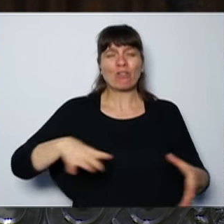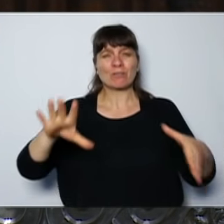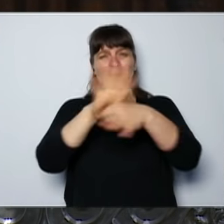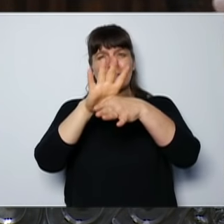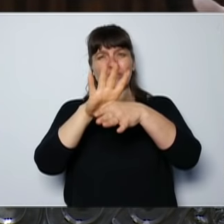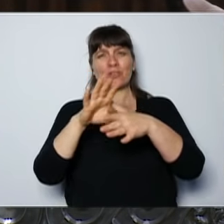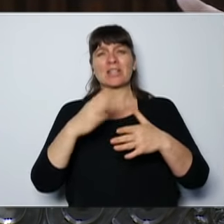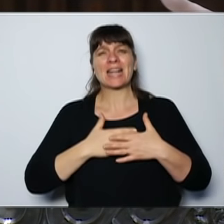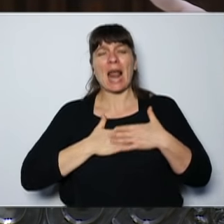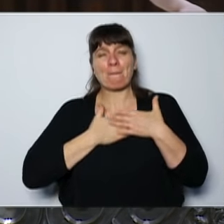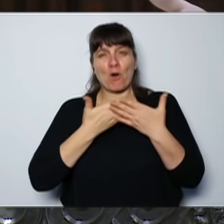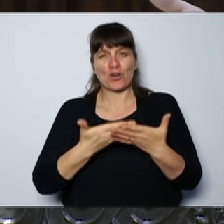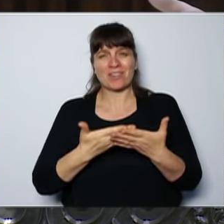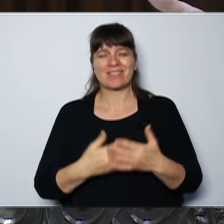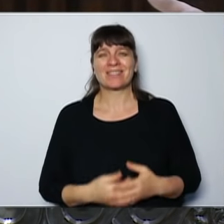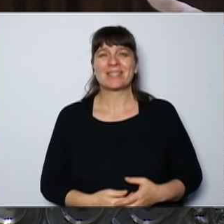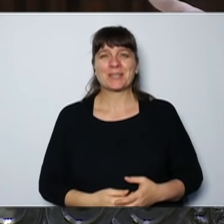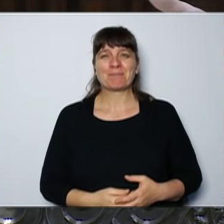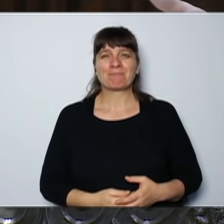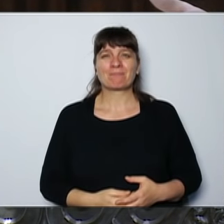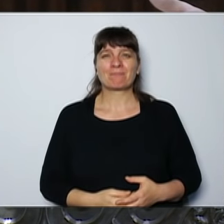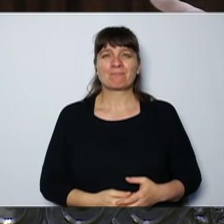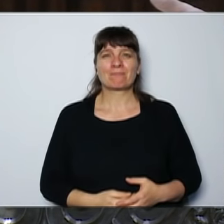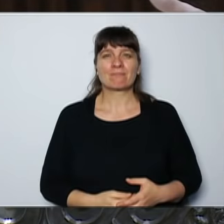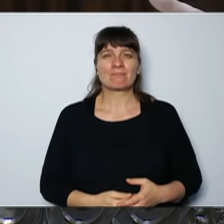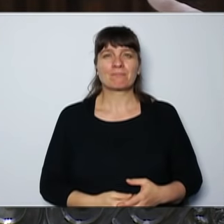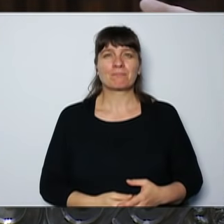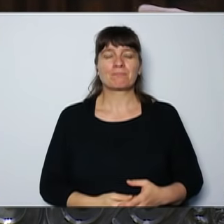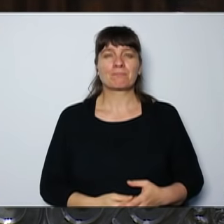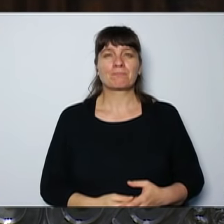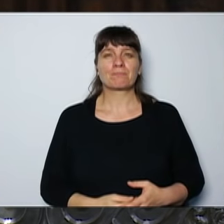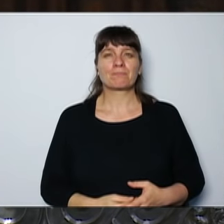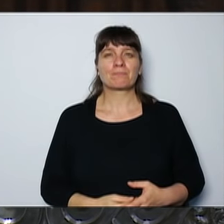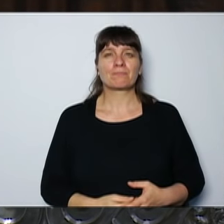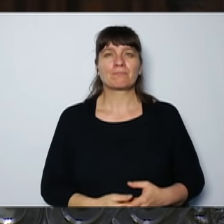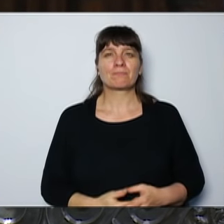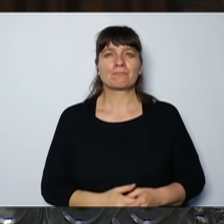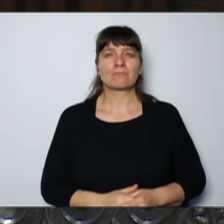a la perfección de la caridad.